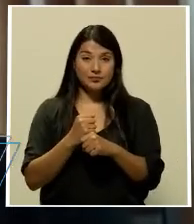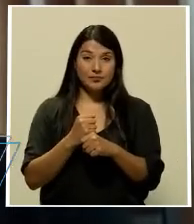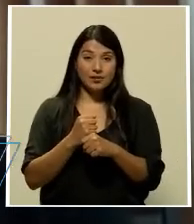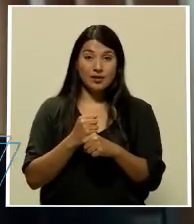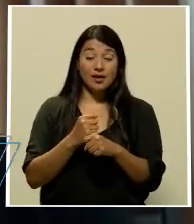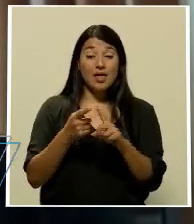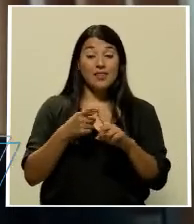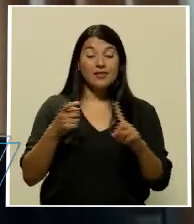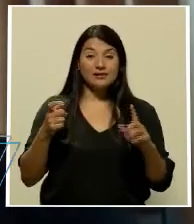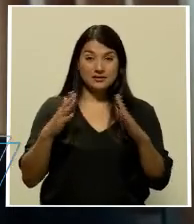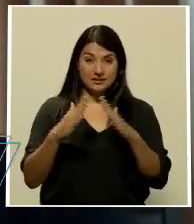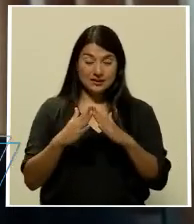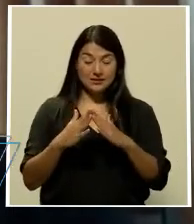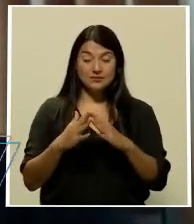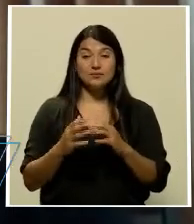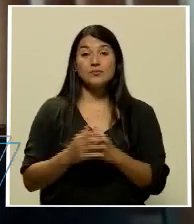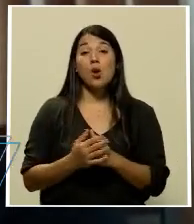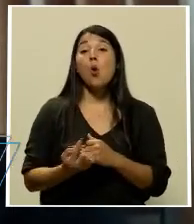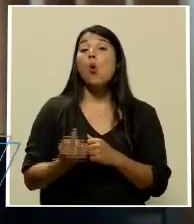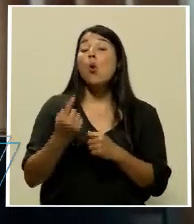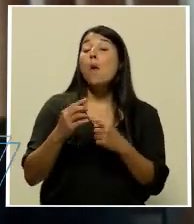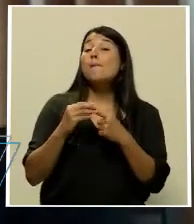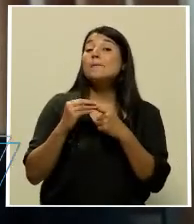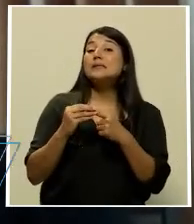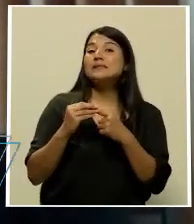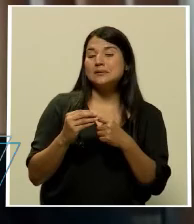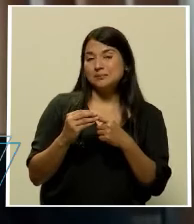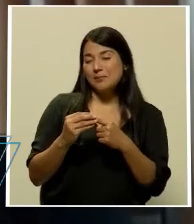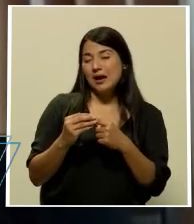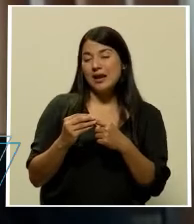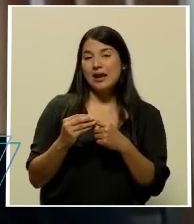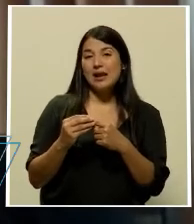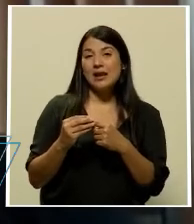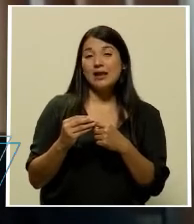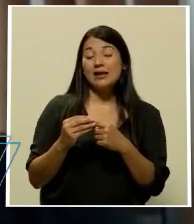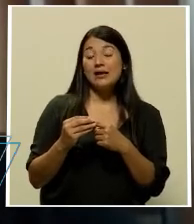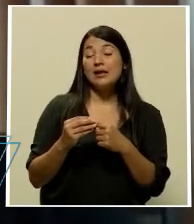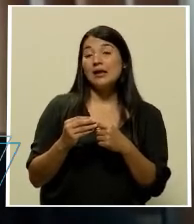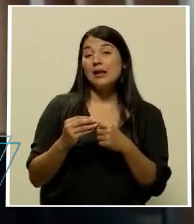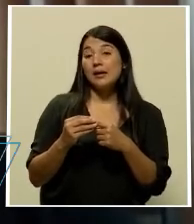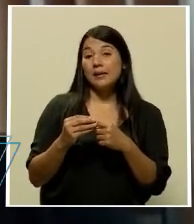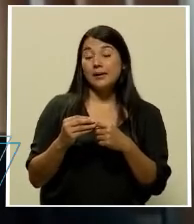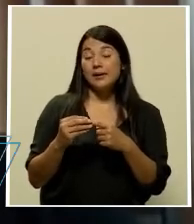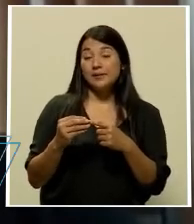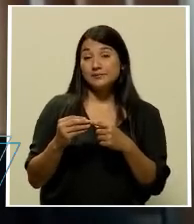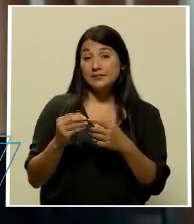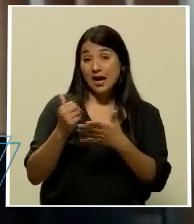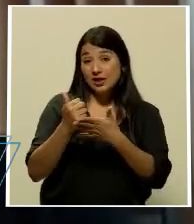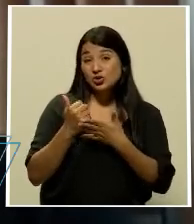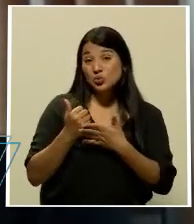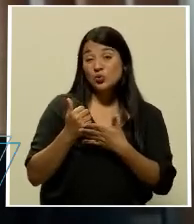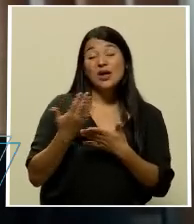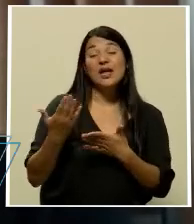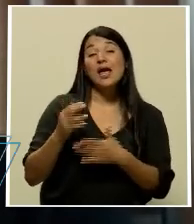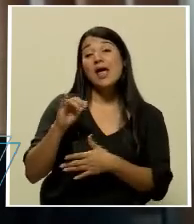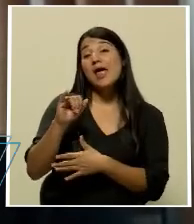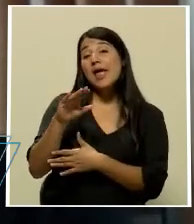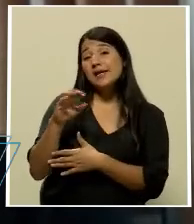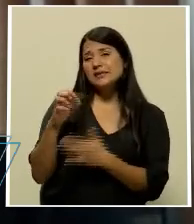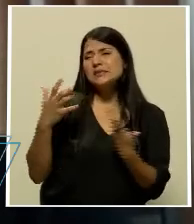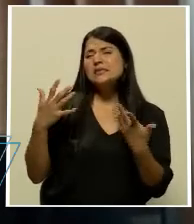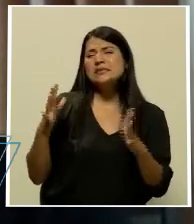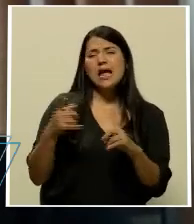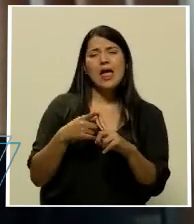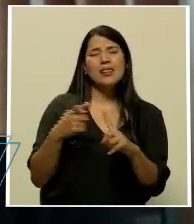manera remota. Uno de los principales quizás instrumentos es que el instituto ya venía trabajando desde